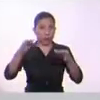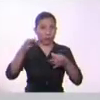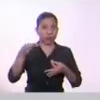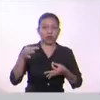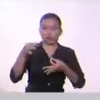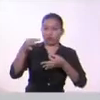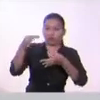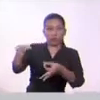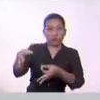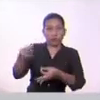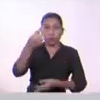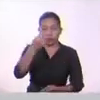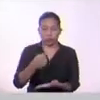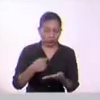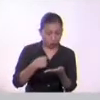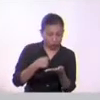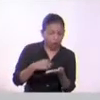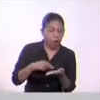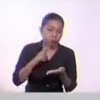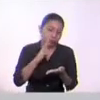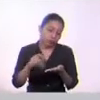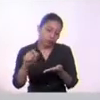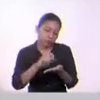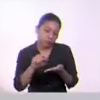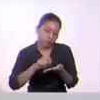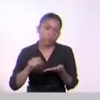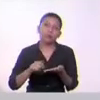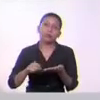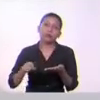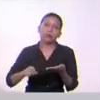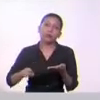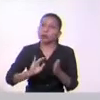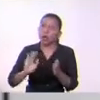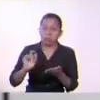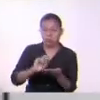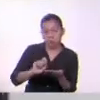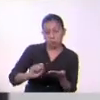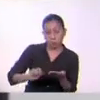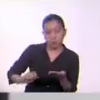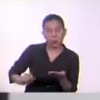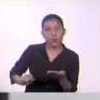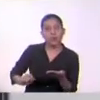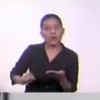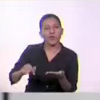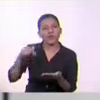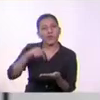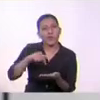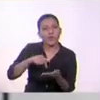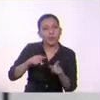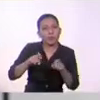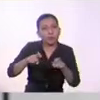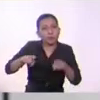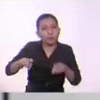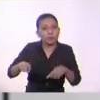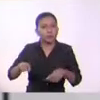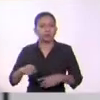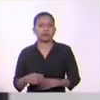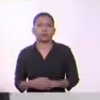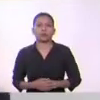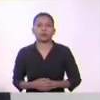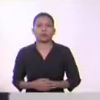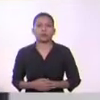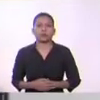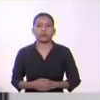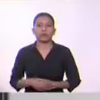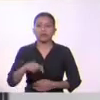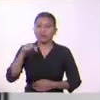la información del cuestionario a la persona previamente. La entrevista por cuestionario. En este